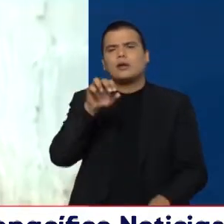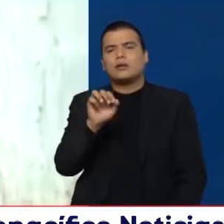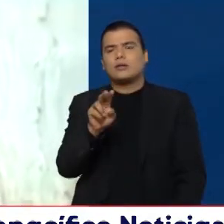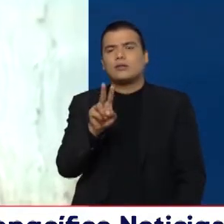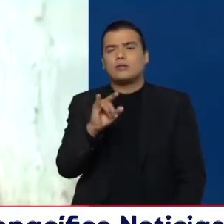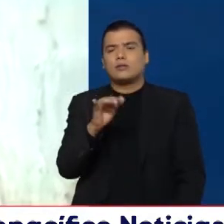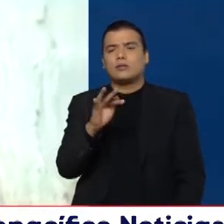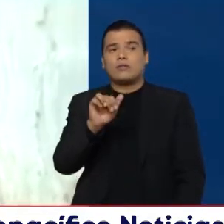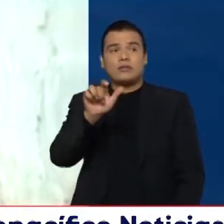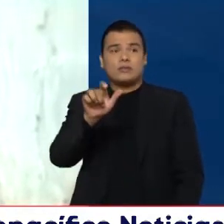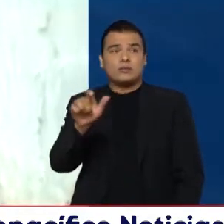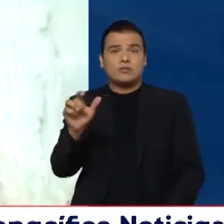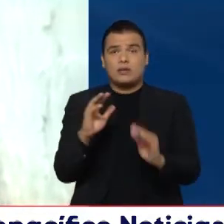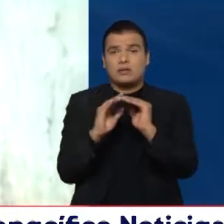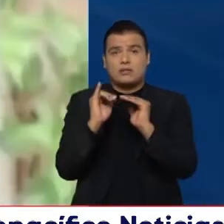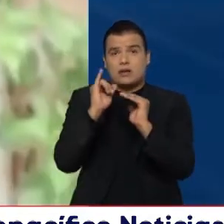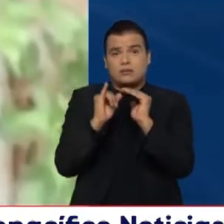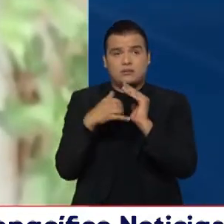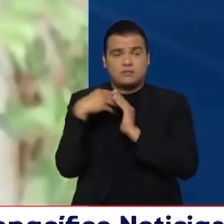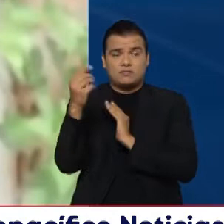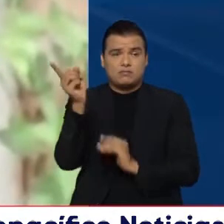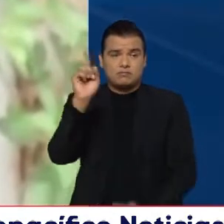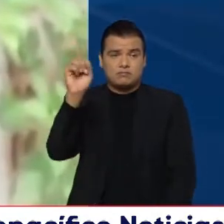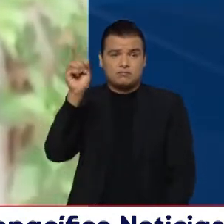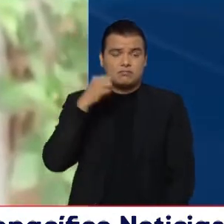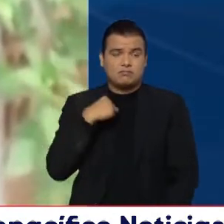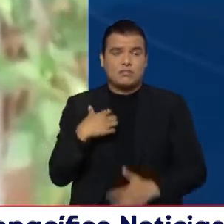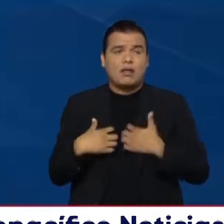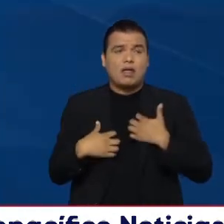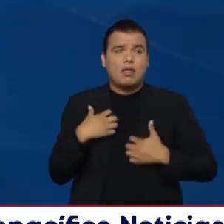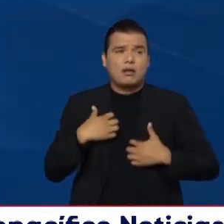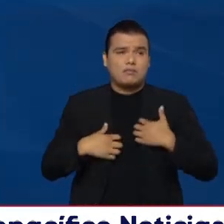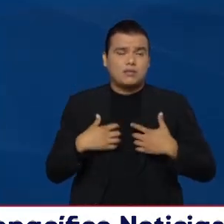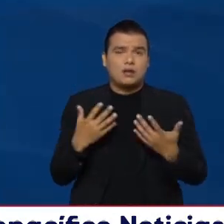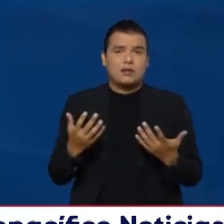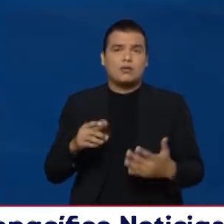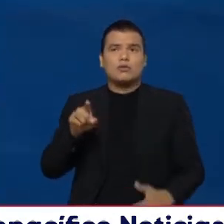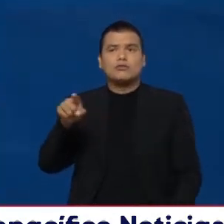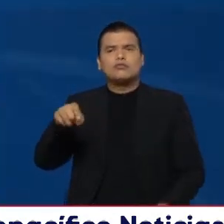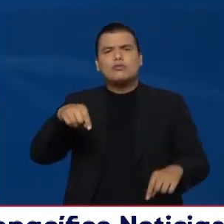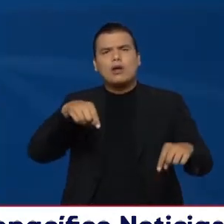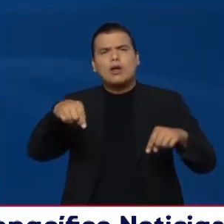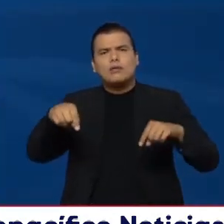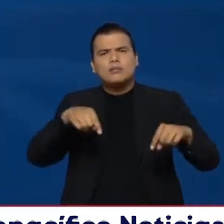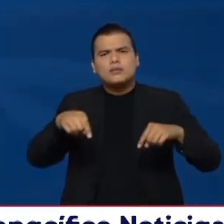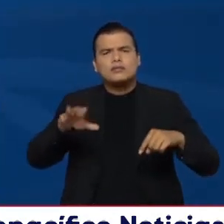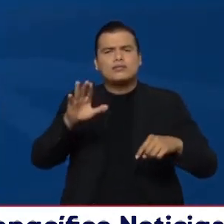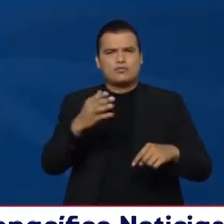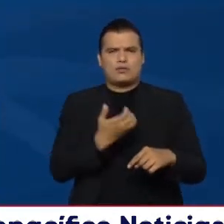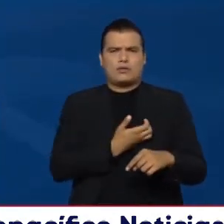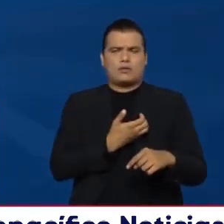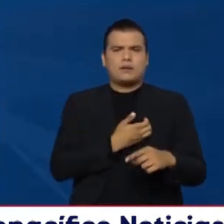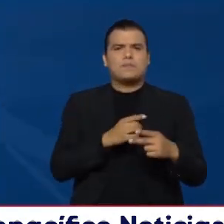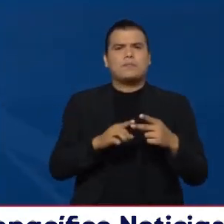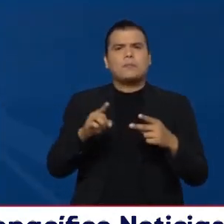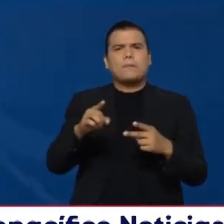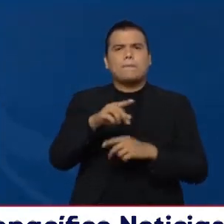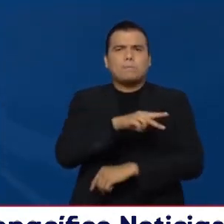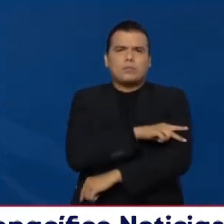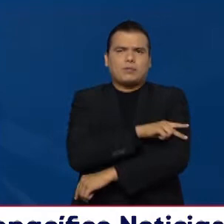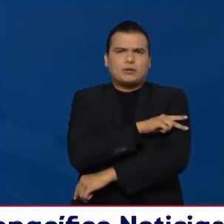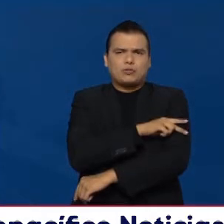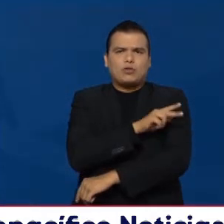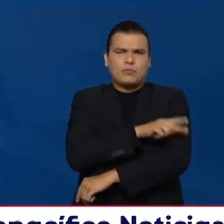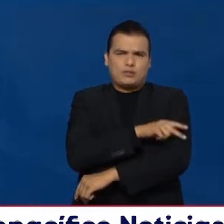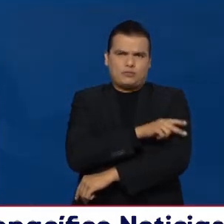muchos de sus habitantes. La administración municipal, de la mano con la personería, ha hecho acompañamiento a las víctimas, a los